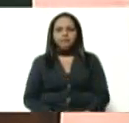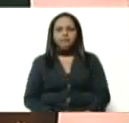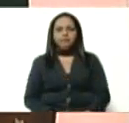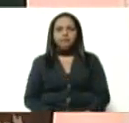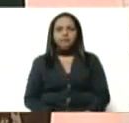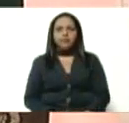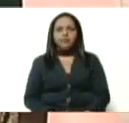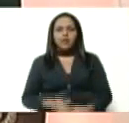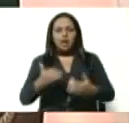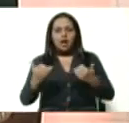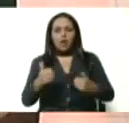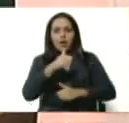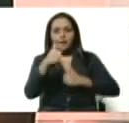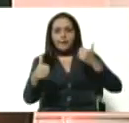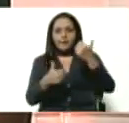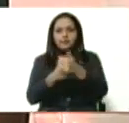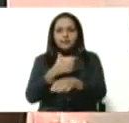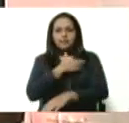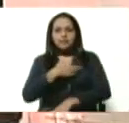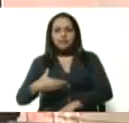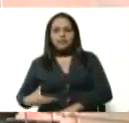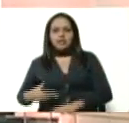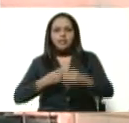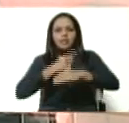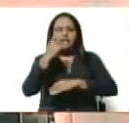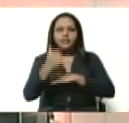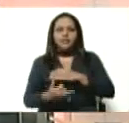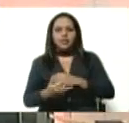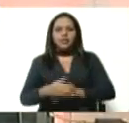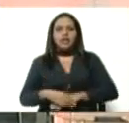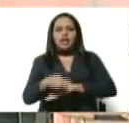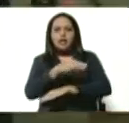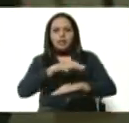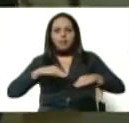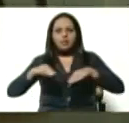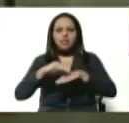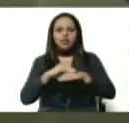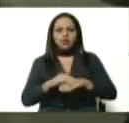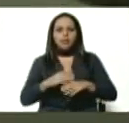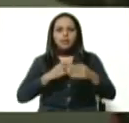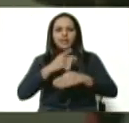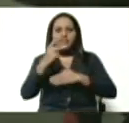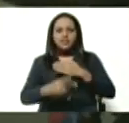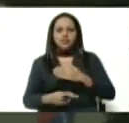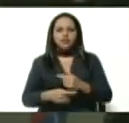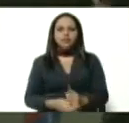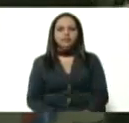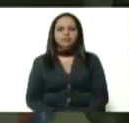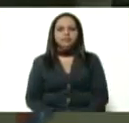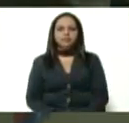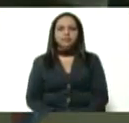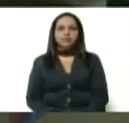Menéndez, vicepresidente sectorial de Planificación y ministro del Poder Popular para la Planificación.